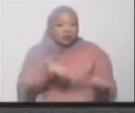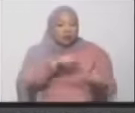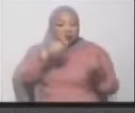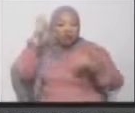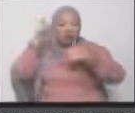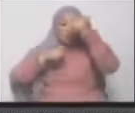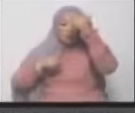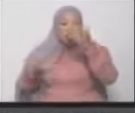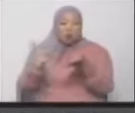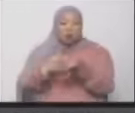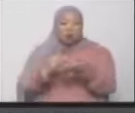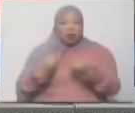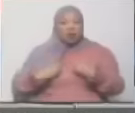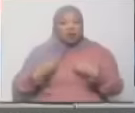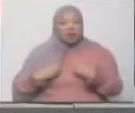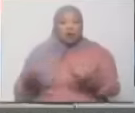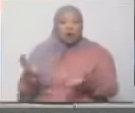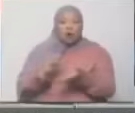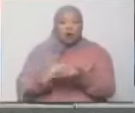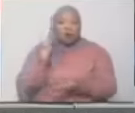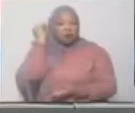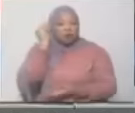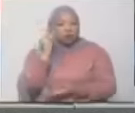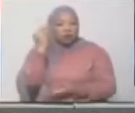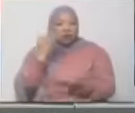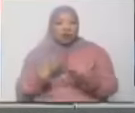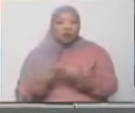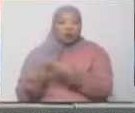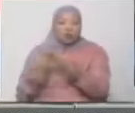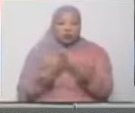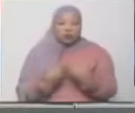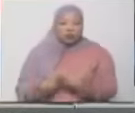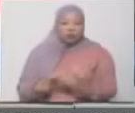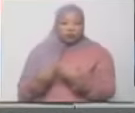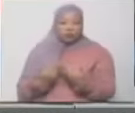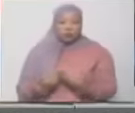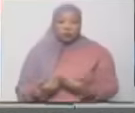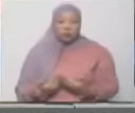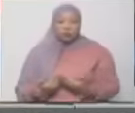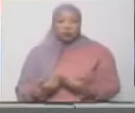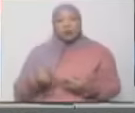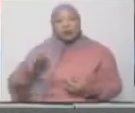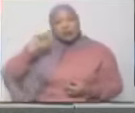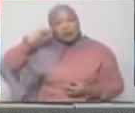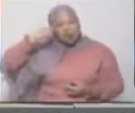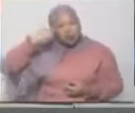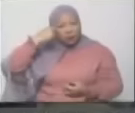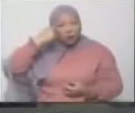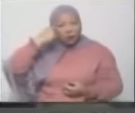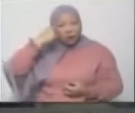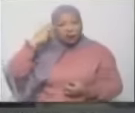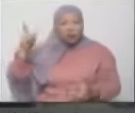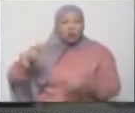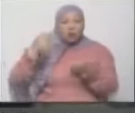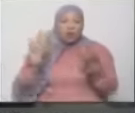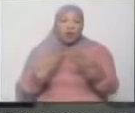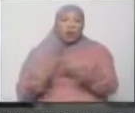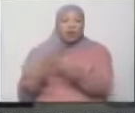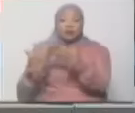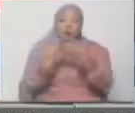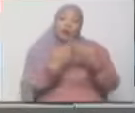para repensar la vida. Hay que estudiar, como decía la consigna, ¿se acuerdan? Hay que